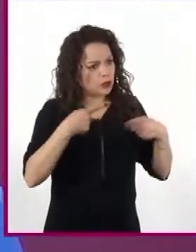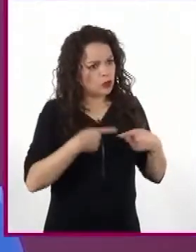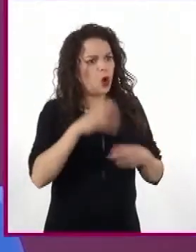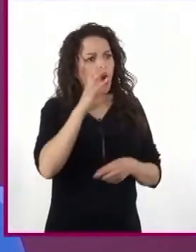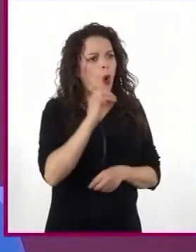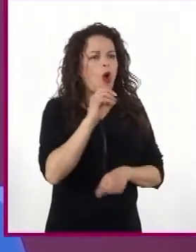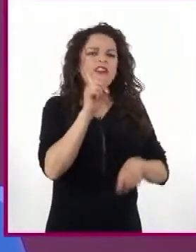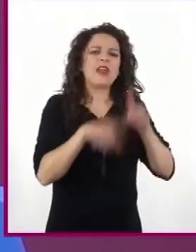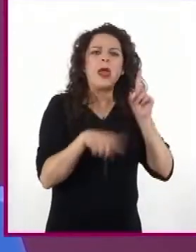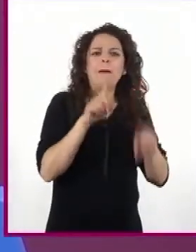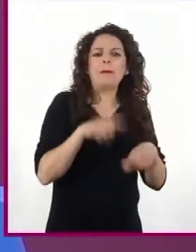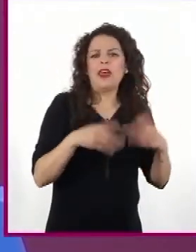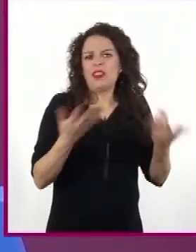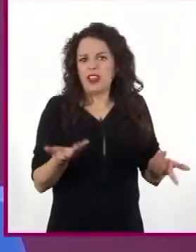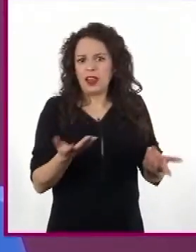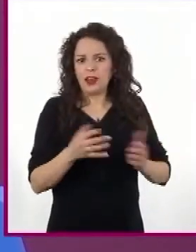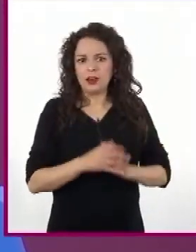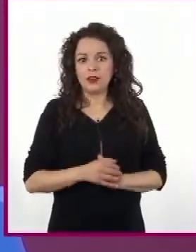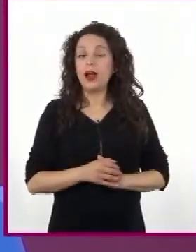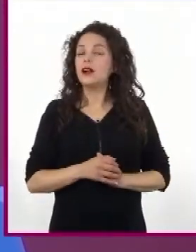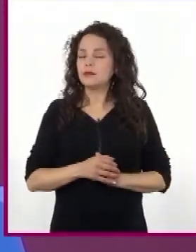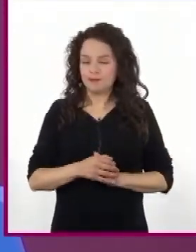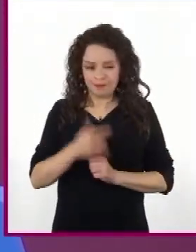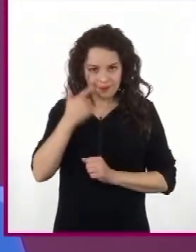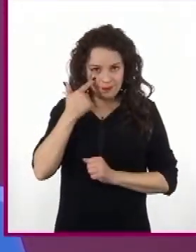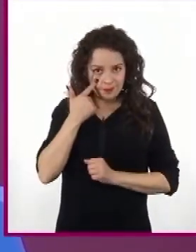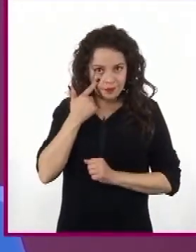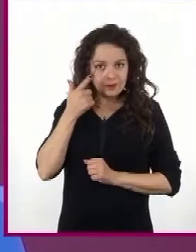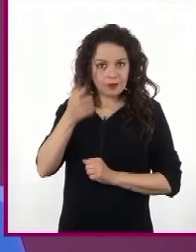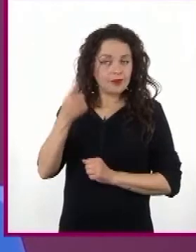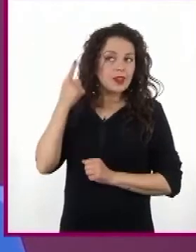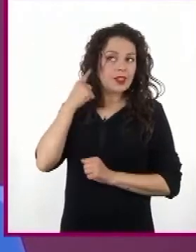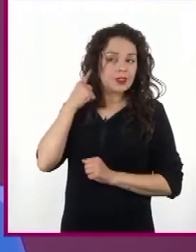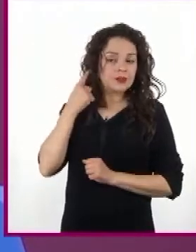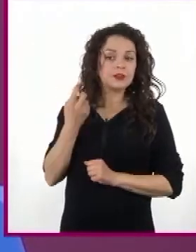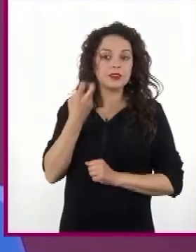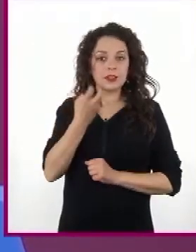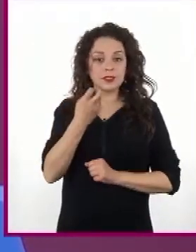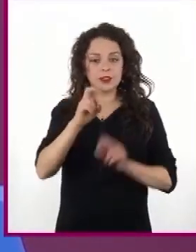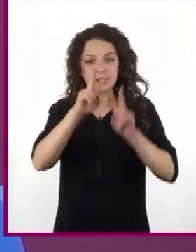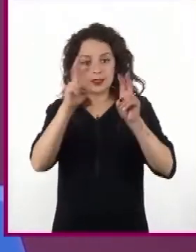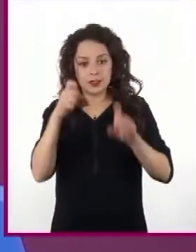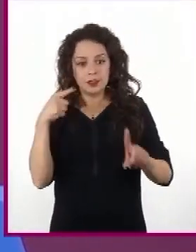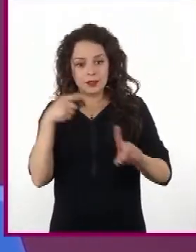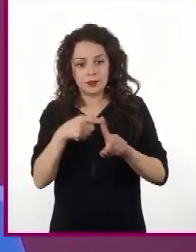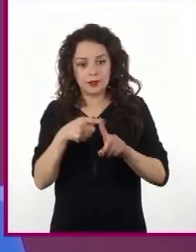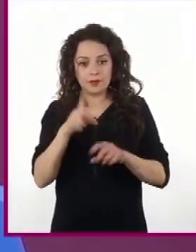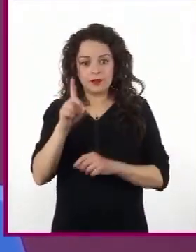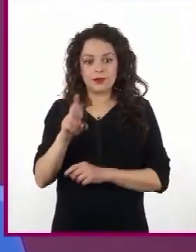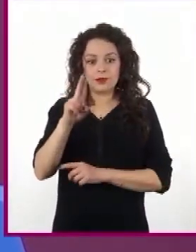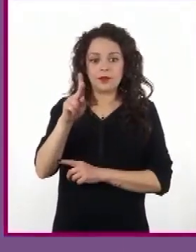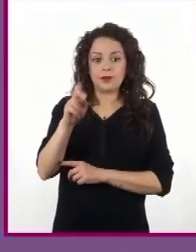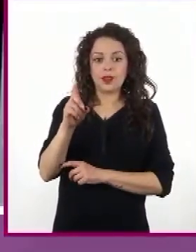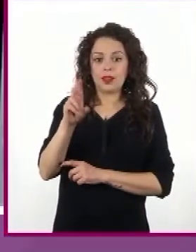variaciones? Escuchemos lo que nos tiene que decir acerca de este aspecto el doctor Pedro Ángel